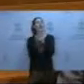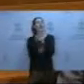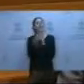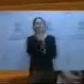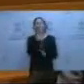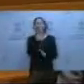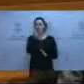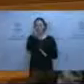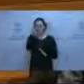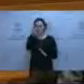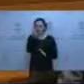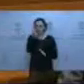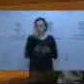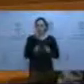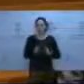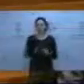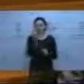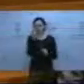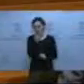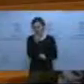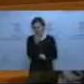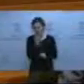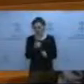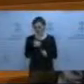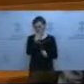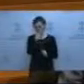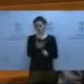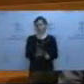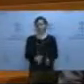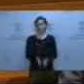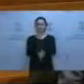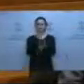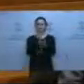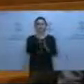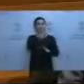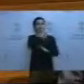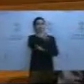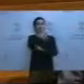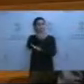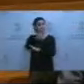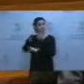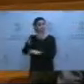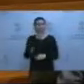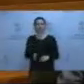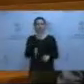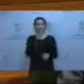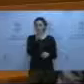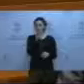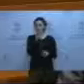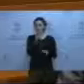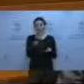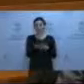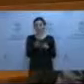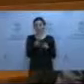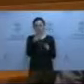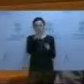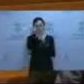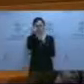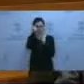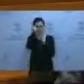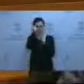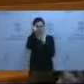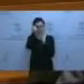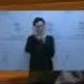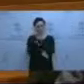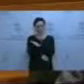rurales y de los colegios rurales, le invitaría a que se dé una vuelta por ellos. Porque sin ánimo de ser exhaustivo, yo le puedo